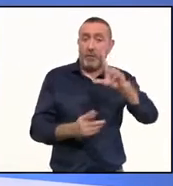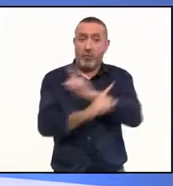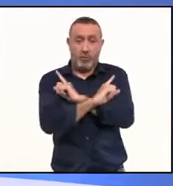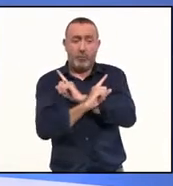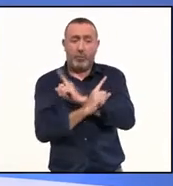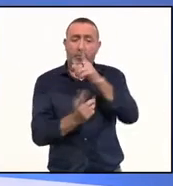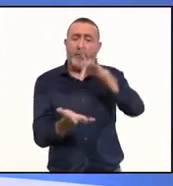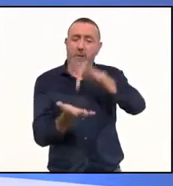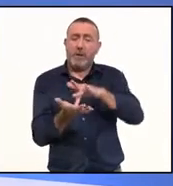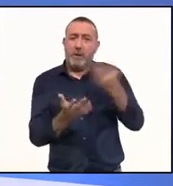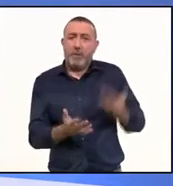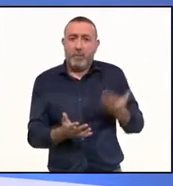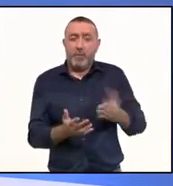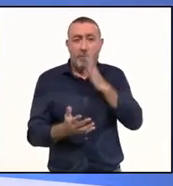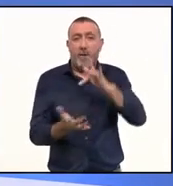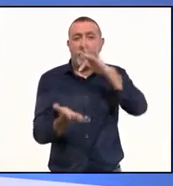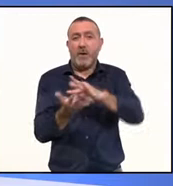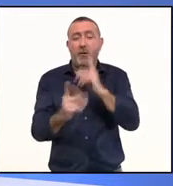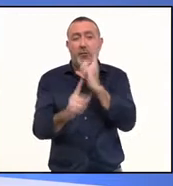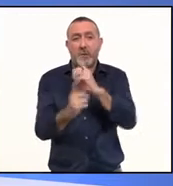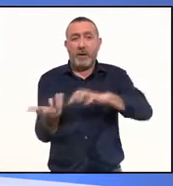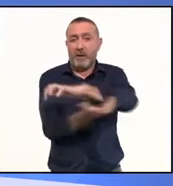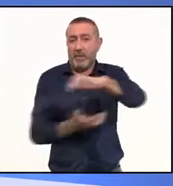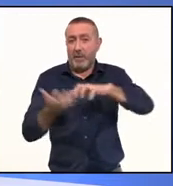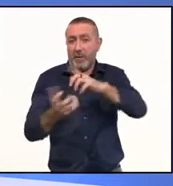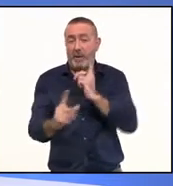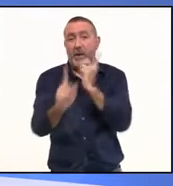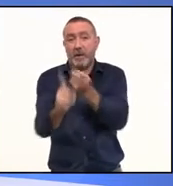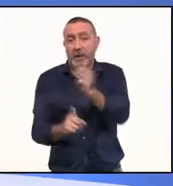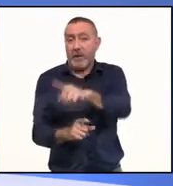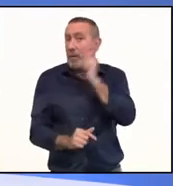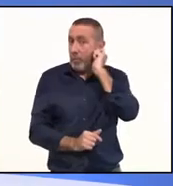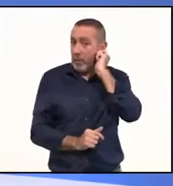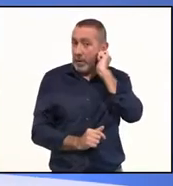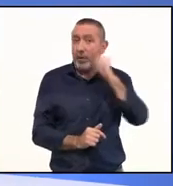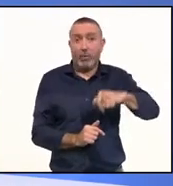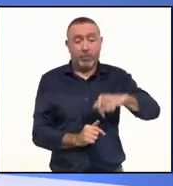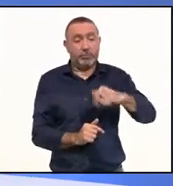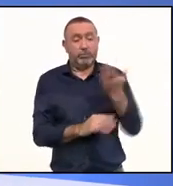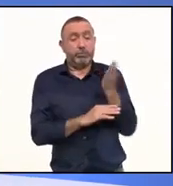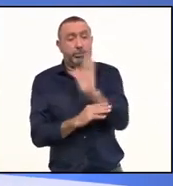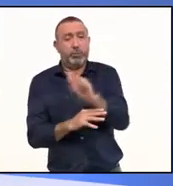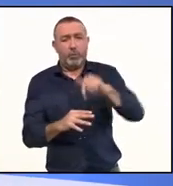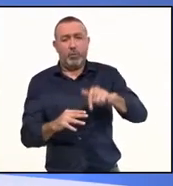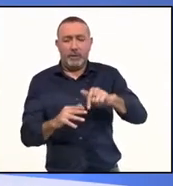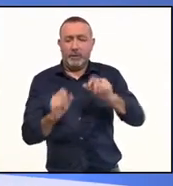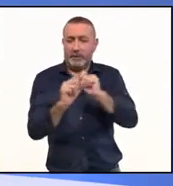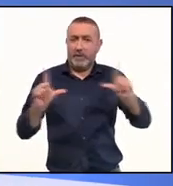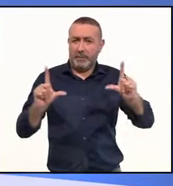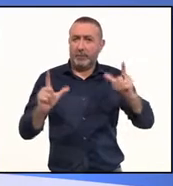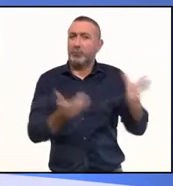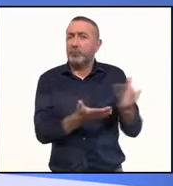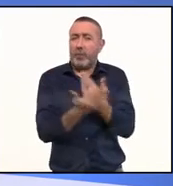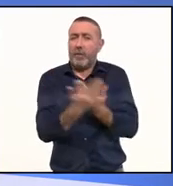muy señalada en el calendario día contra la violencia hacia las mujeres que nos ha traído a este plato llevamos todo el día pendiente